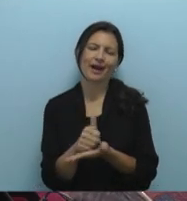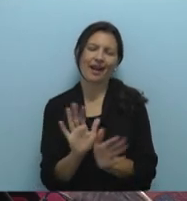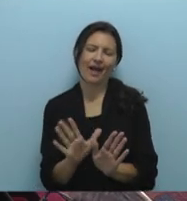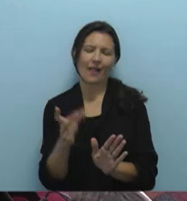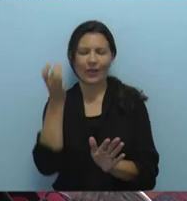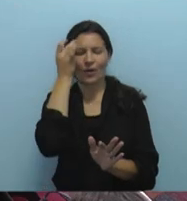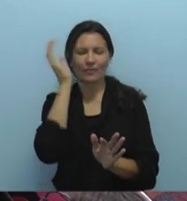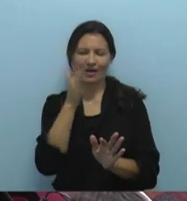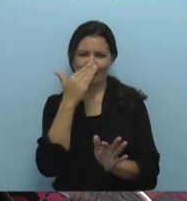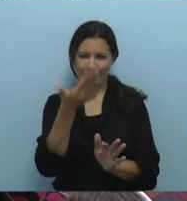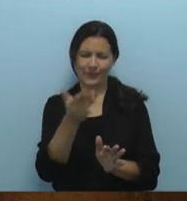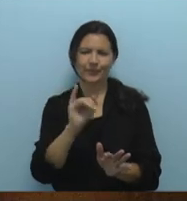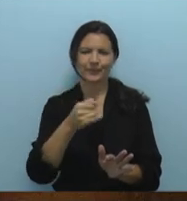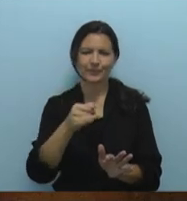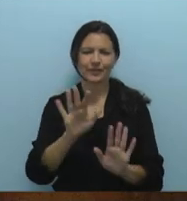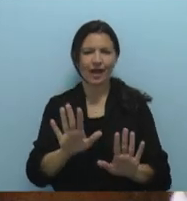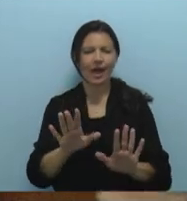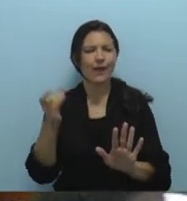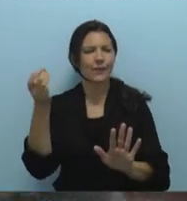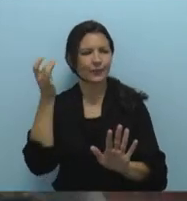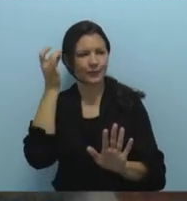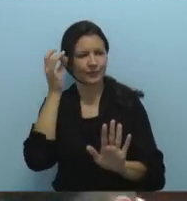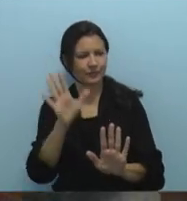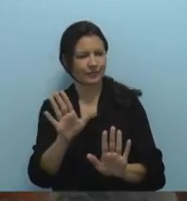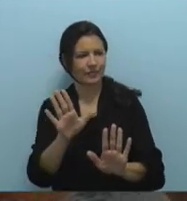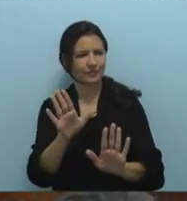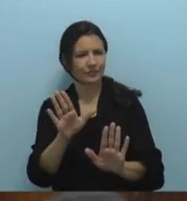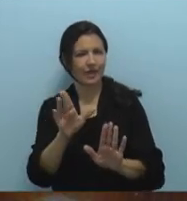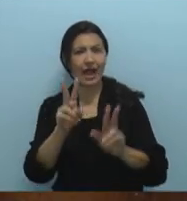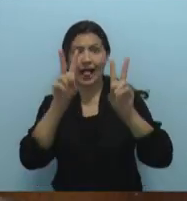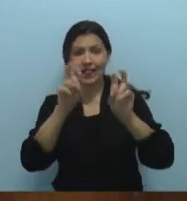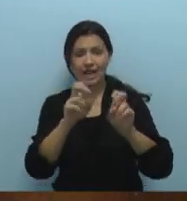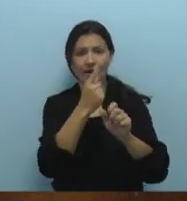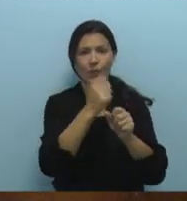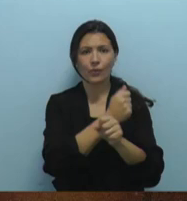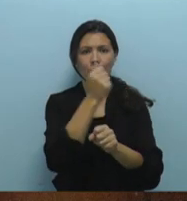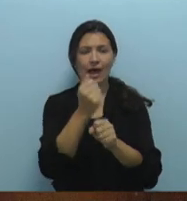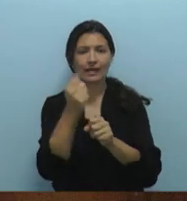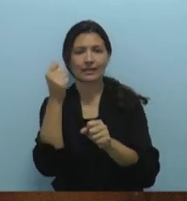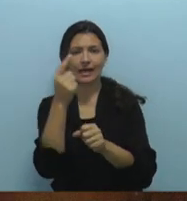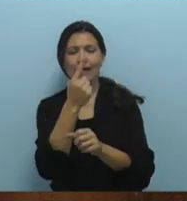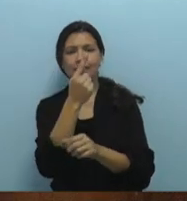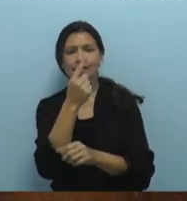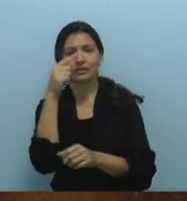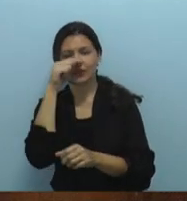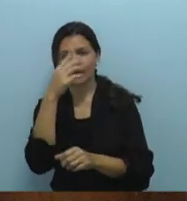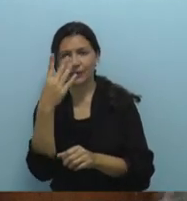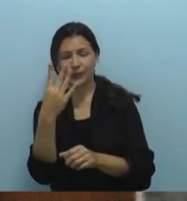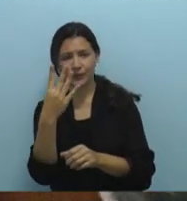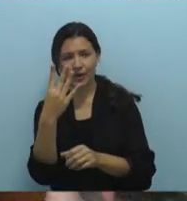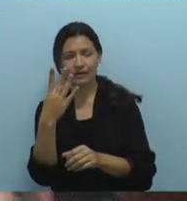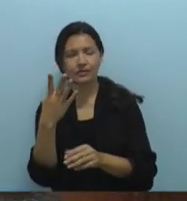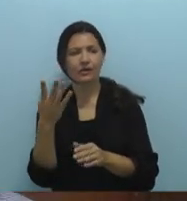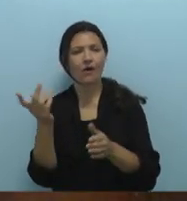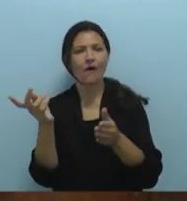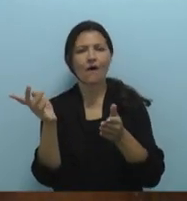Perdón, lo estaba esperando. Volvemos entonces. Teníamos a consideración los asuntos centrados con la firma agregada de la